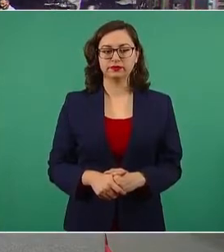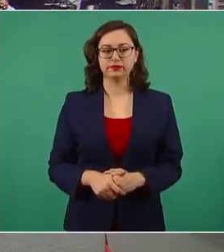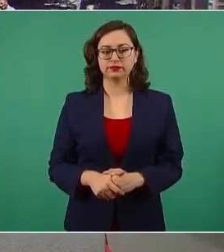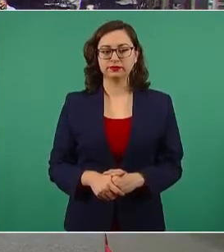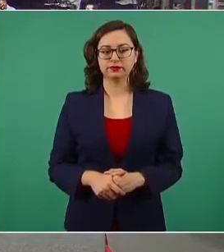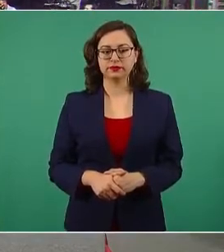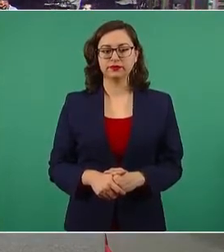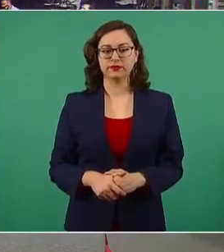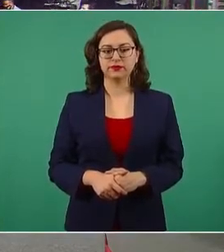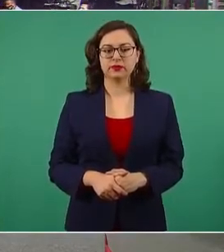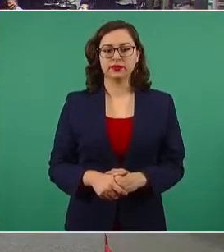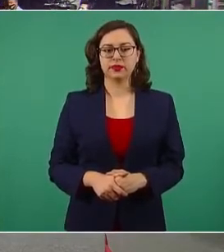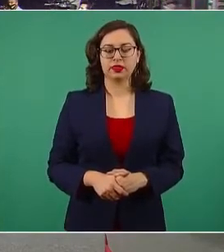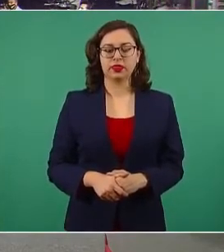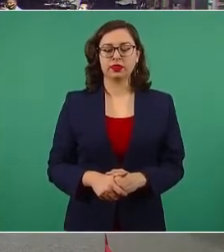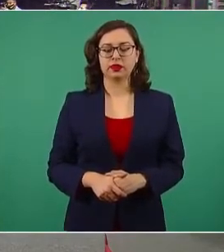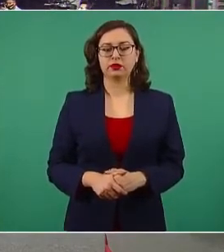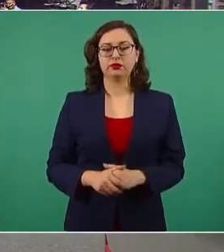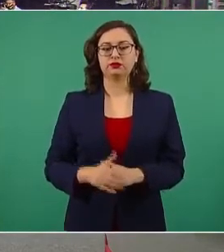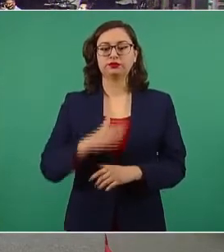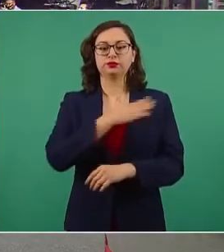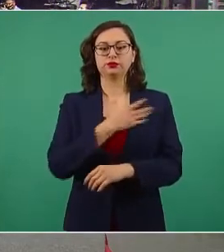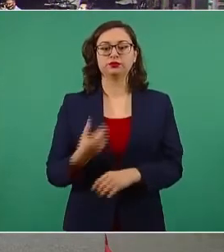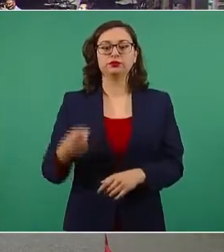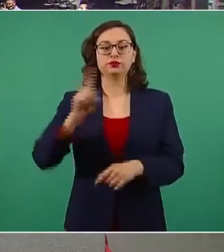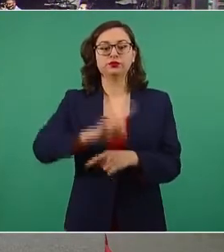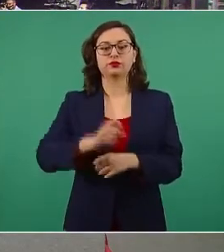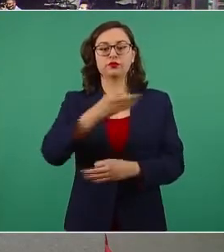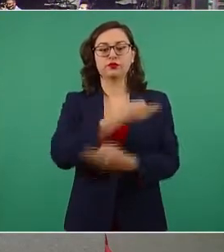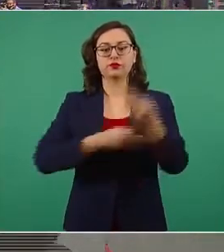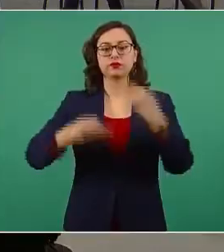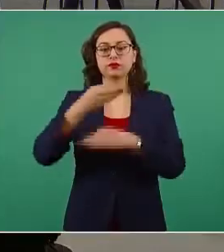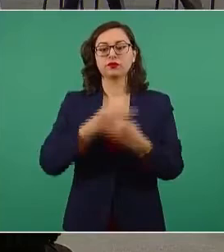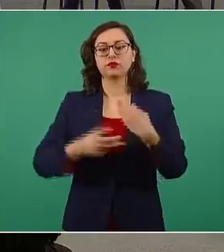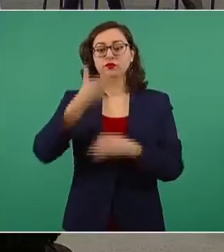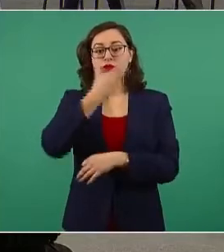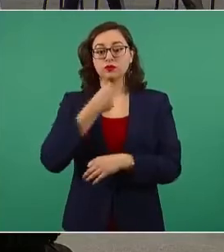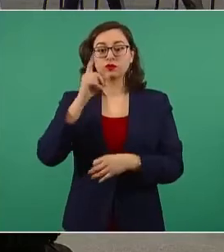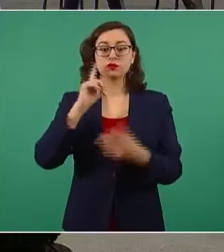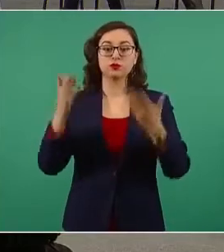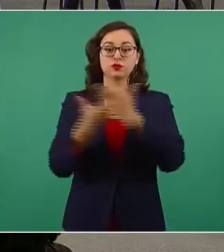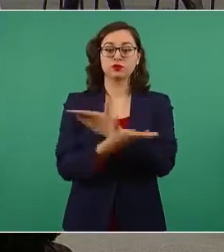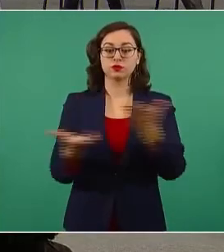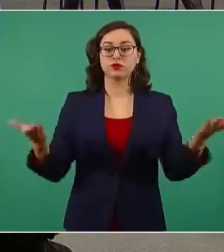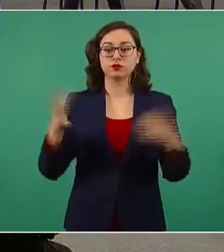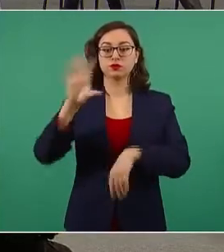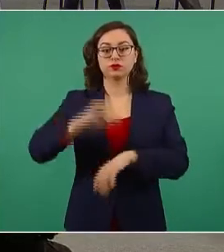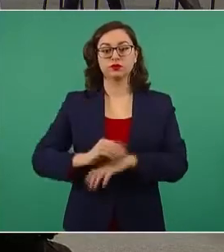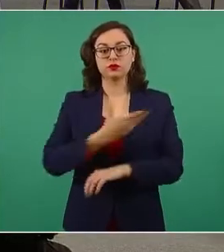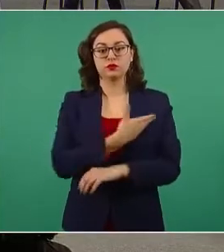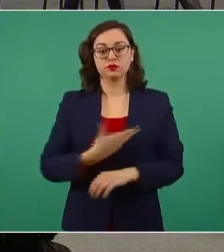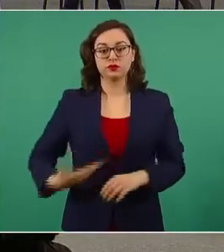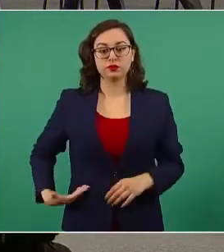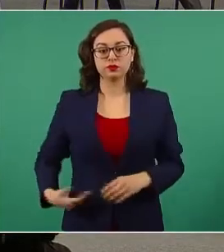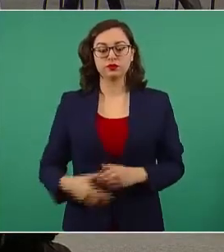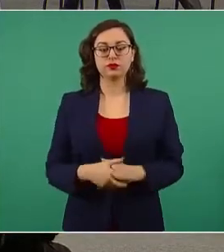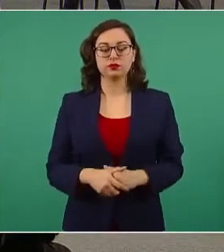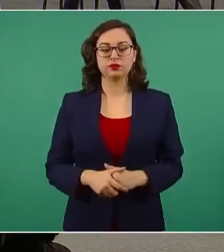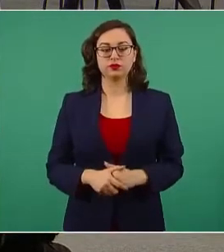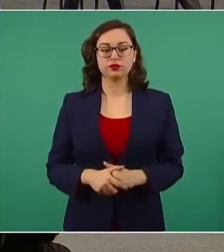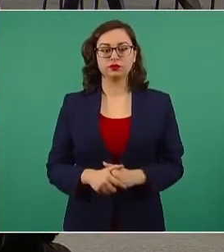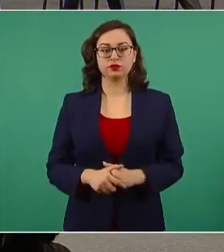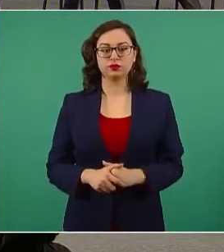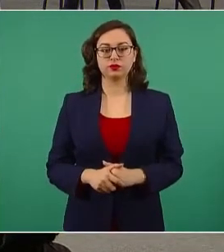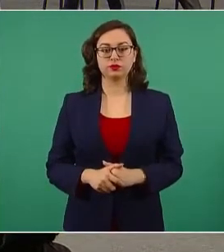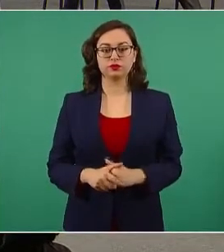Buenos días. Buenos días a todas y ustedes. Con su permiso, señor presidente, vamos a,